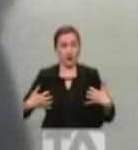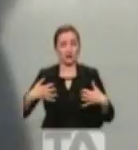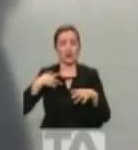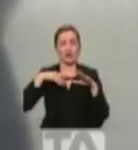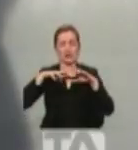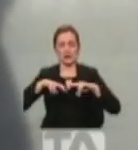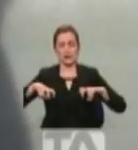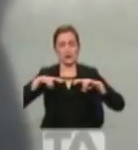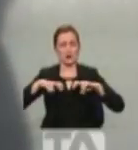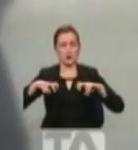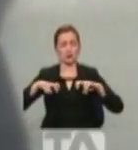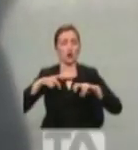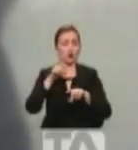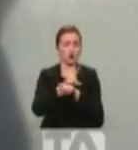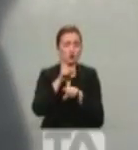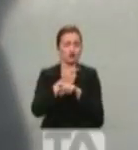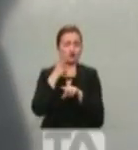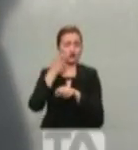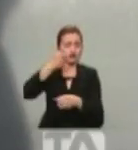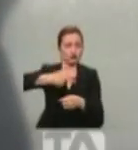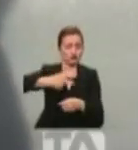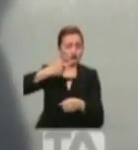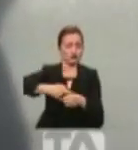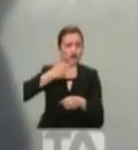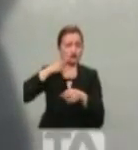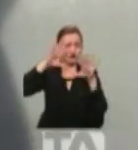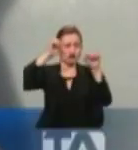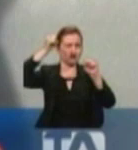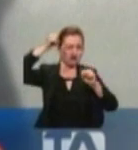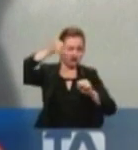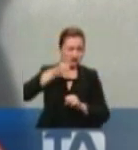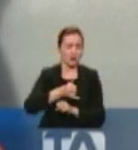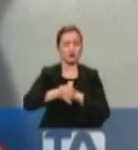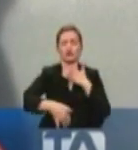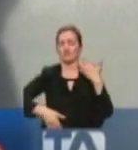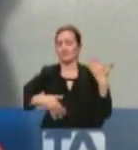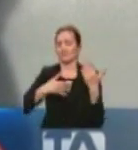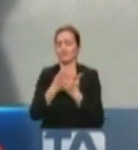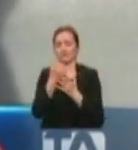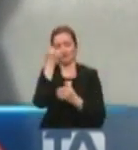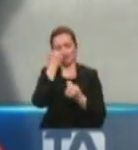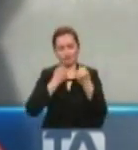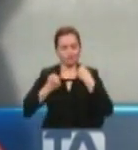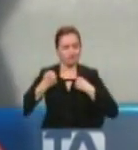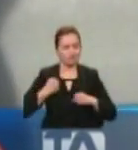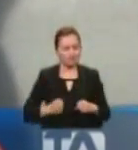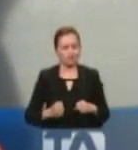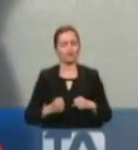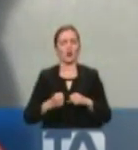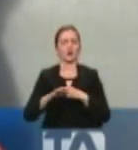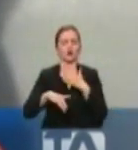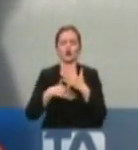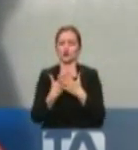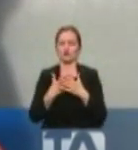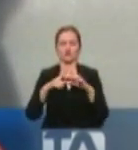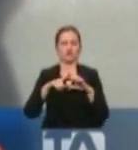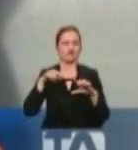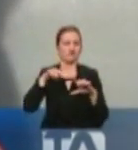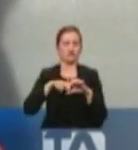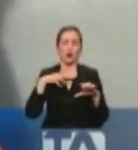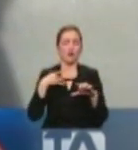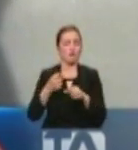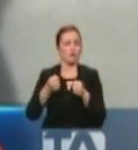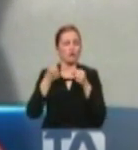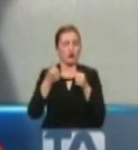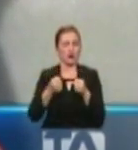violación. El doctor está especificando todo. Aquí tiene golpes, aquí tiene desgarres, tanto en vaginal, tanto